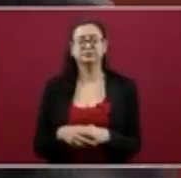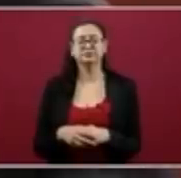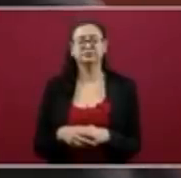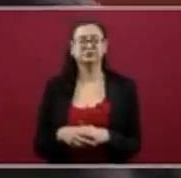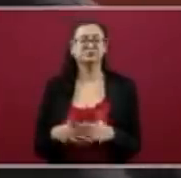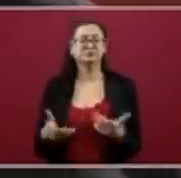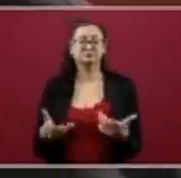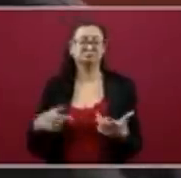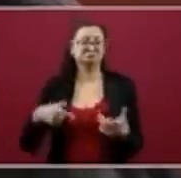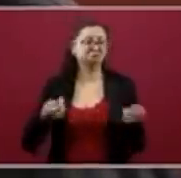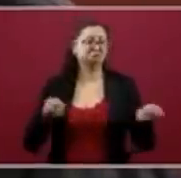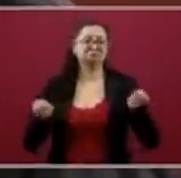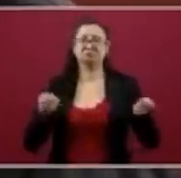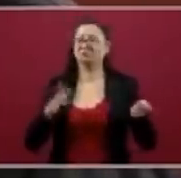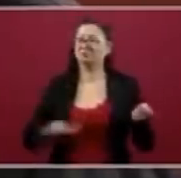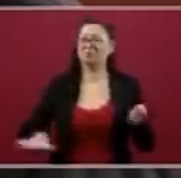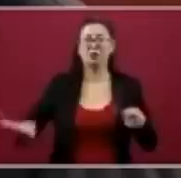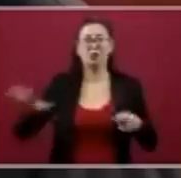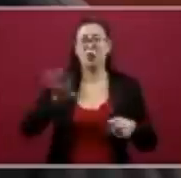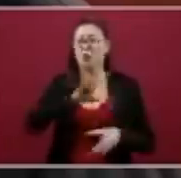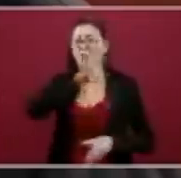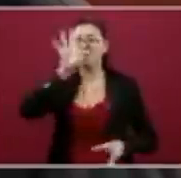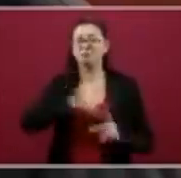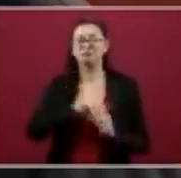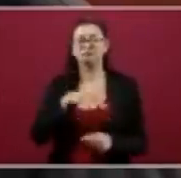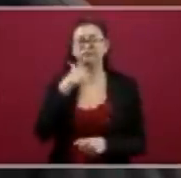dominaba la corrupción,